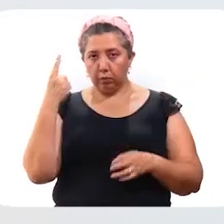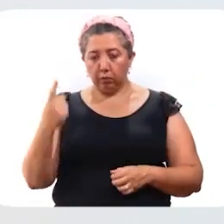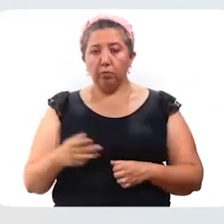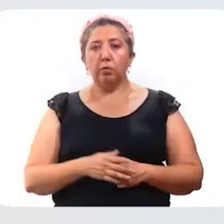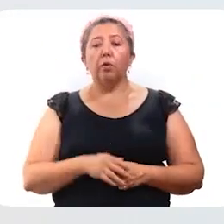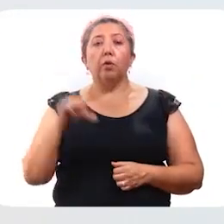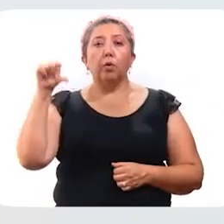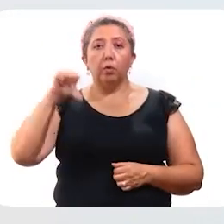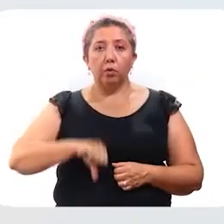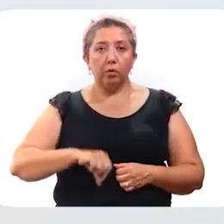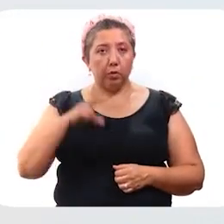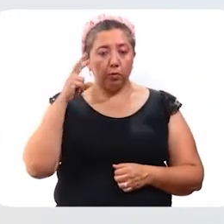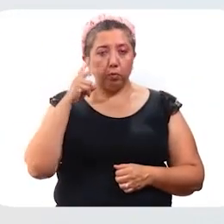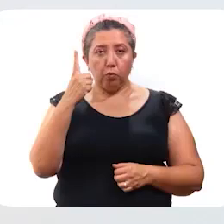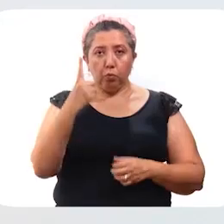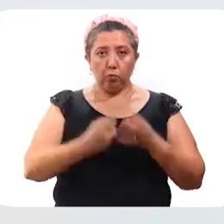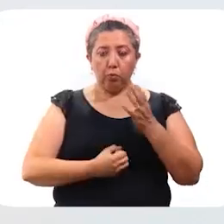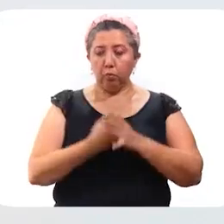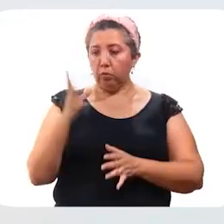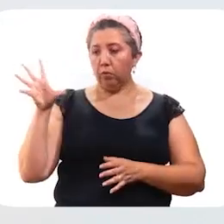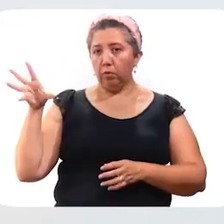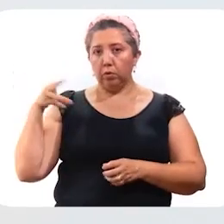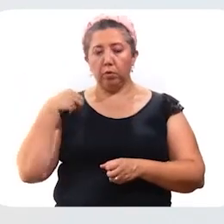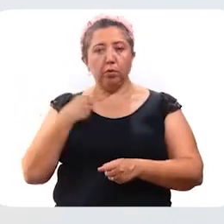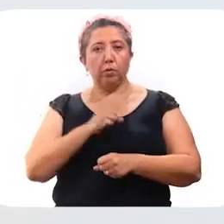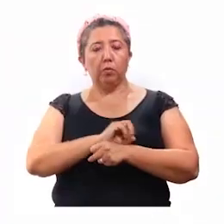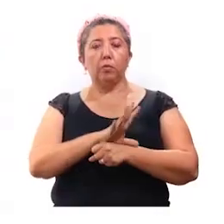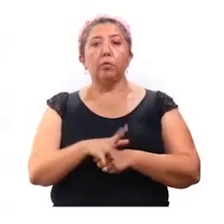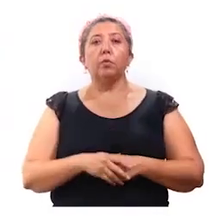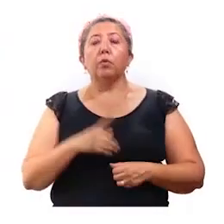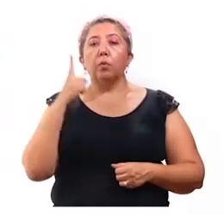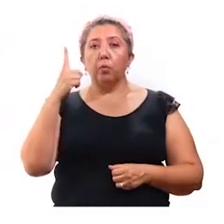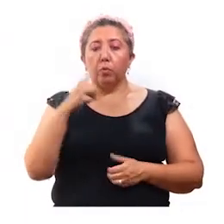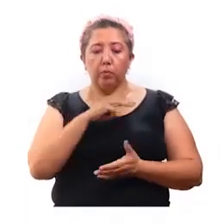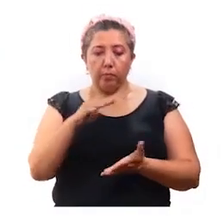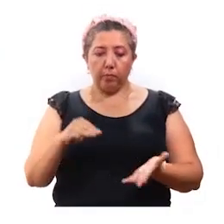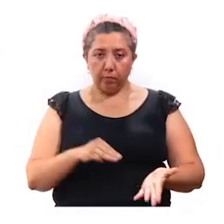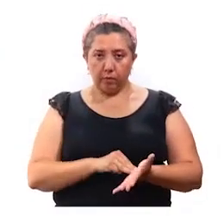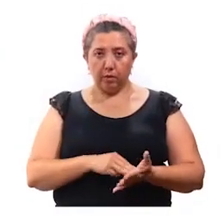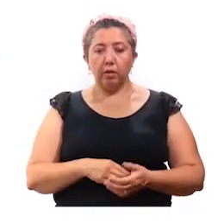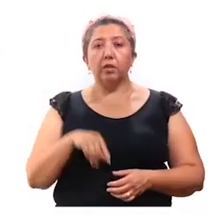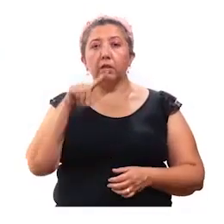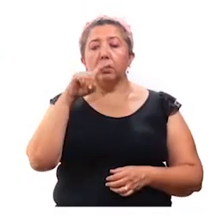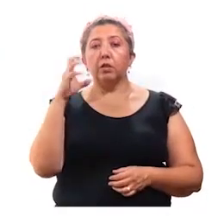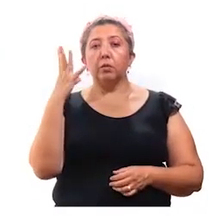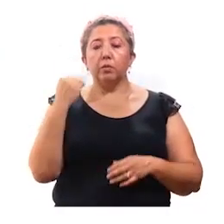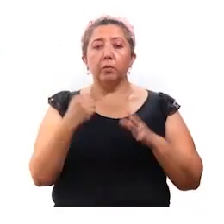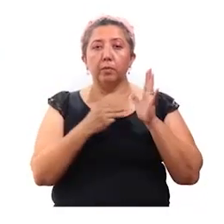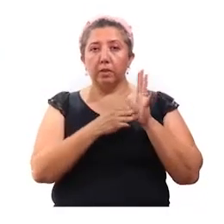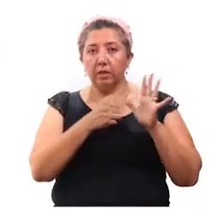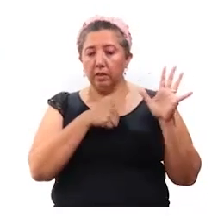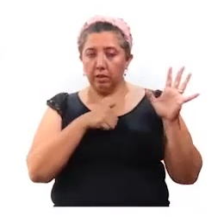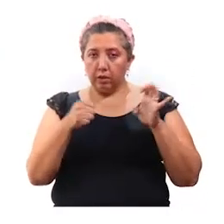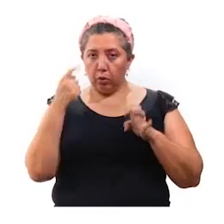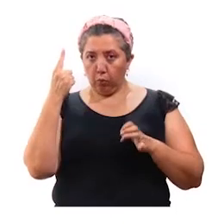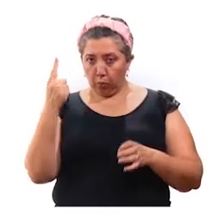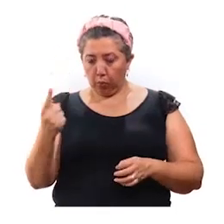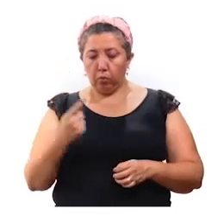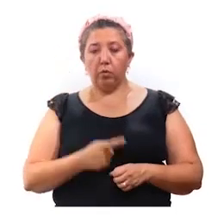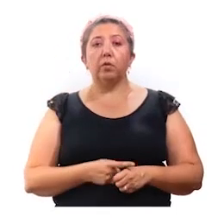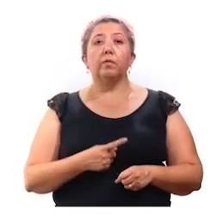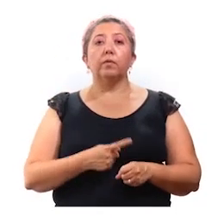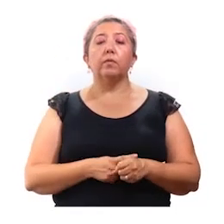109.601. Hoy se detectó un nuevo contagio de coronavirus, uno en Mérida. De los 109.601